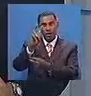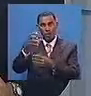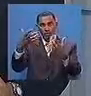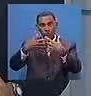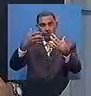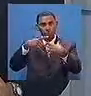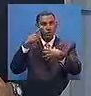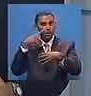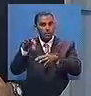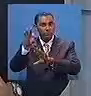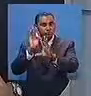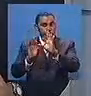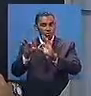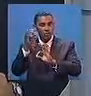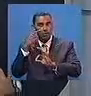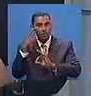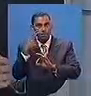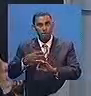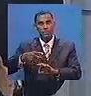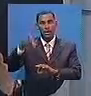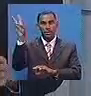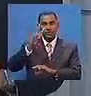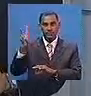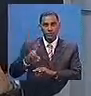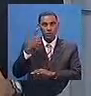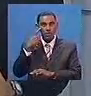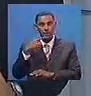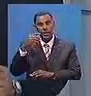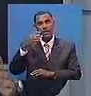busca promover el talento venezolano para muchachos